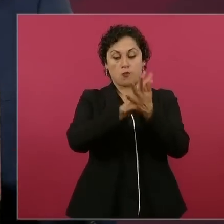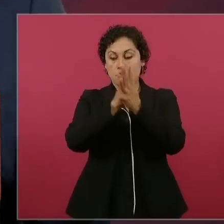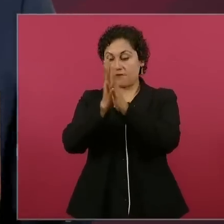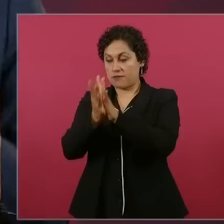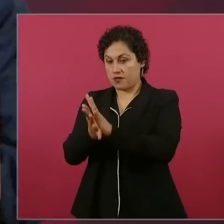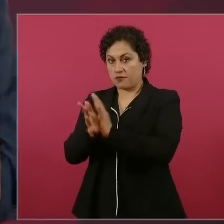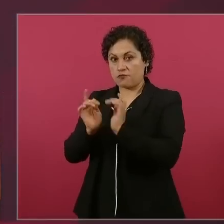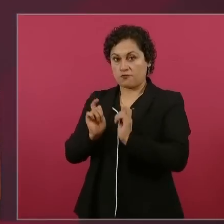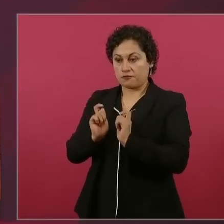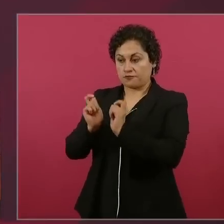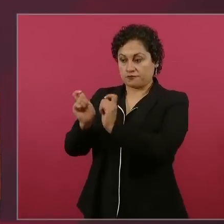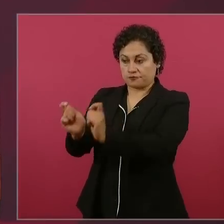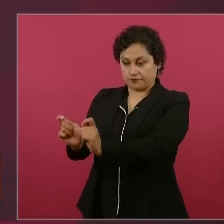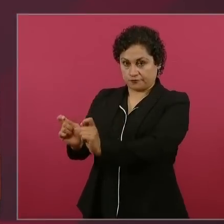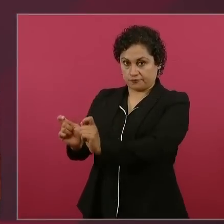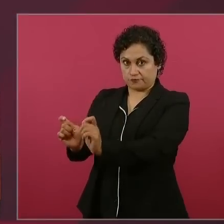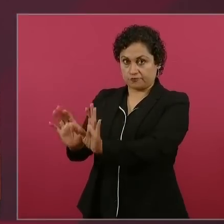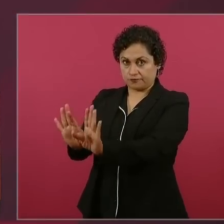Ya me dedico